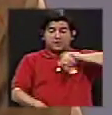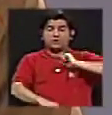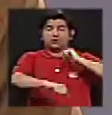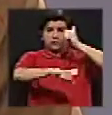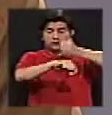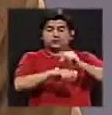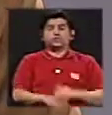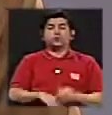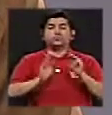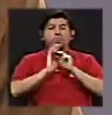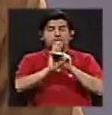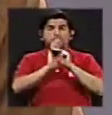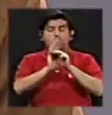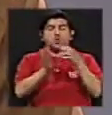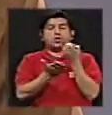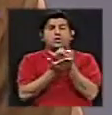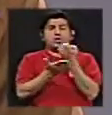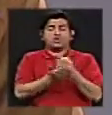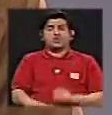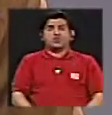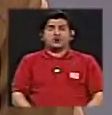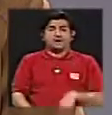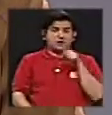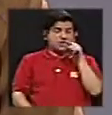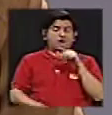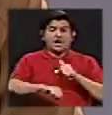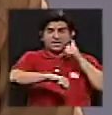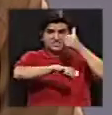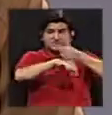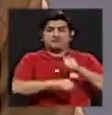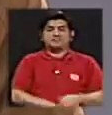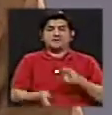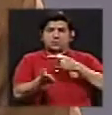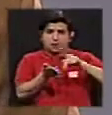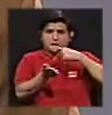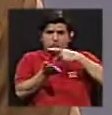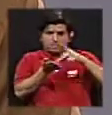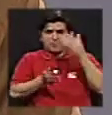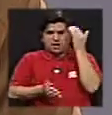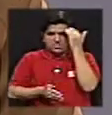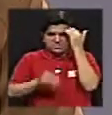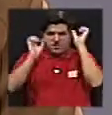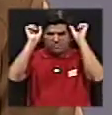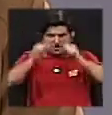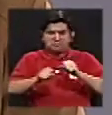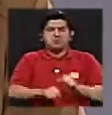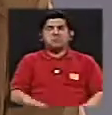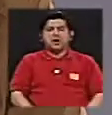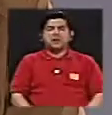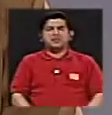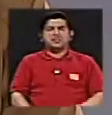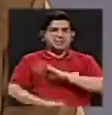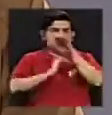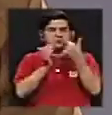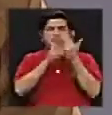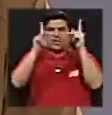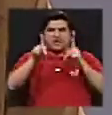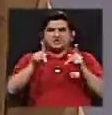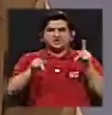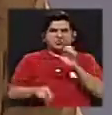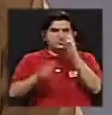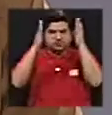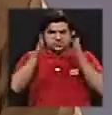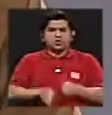planteando el modelo económico, el flujo de caja se estableció a partir de un peaje que sabemos que puede ser pagado por todos los costarricenses para